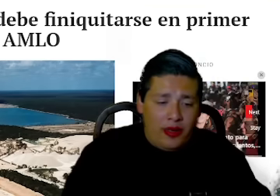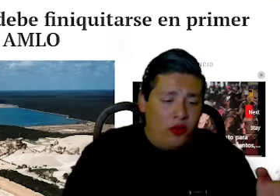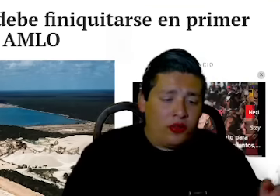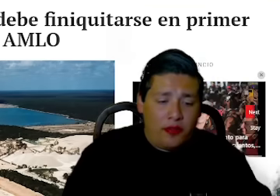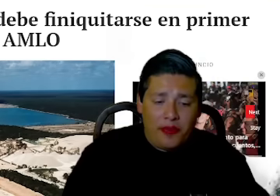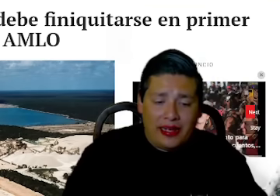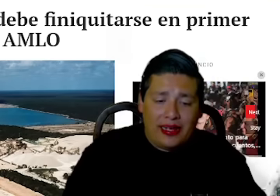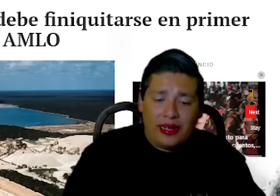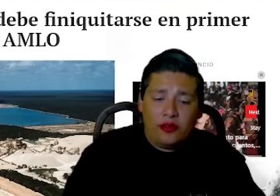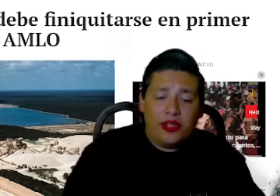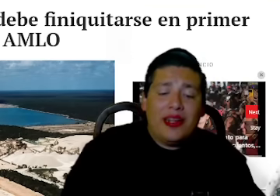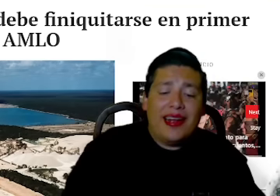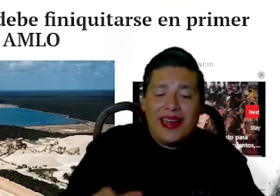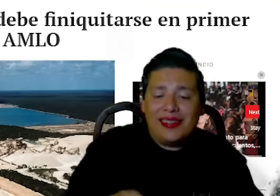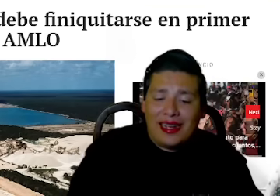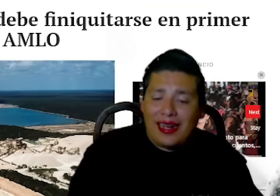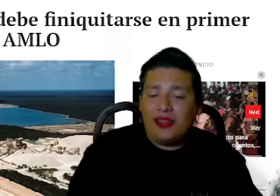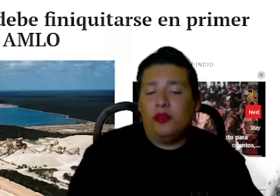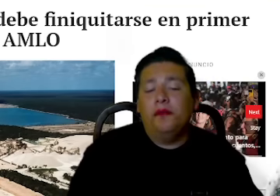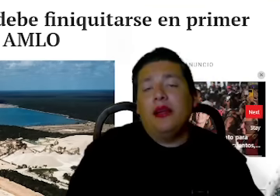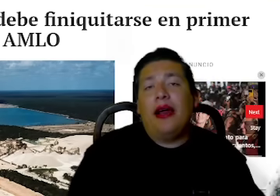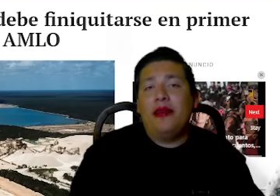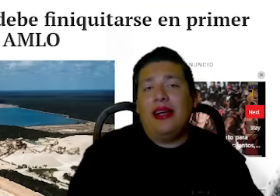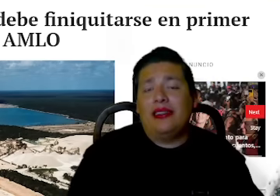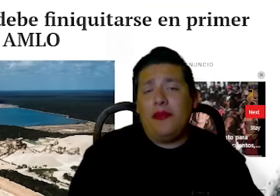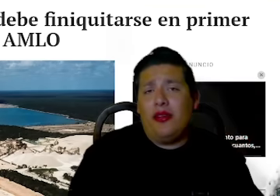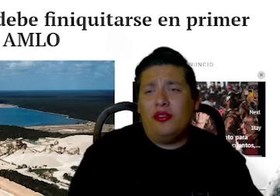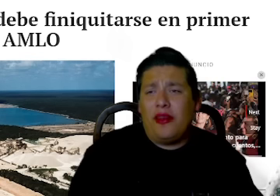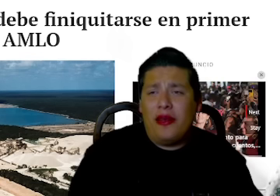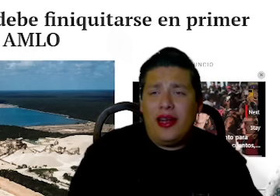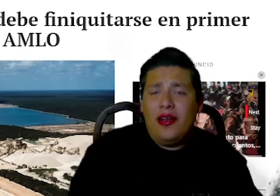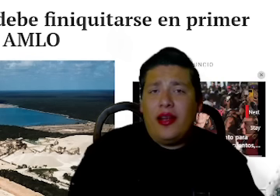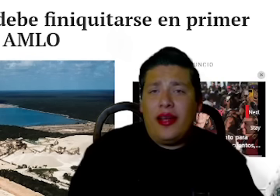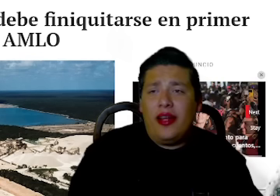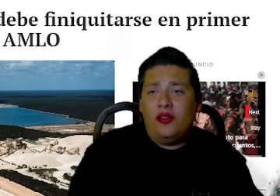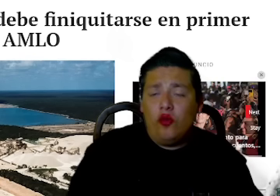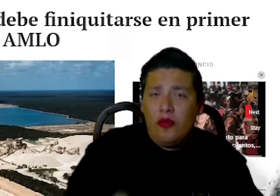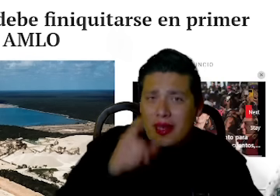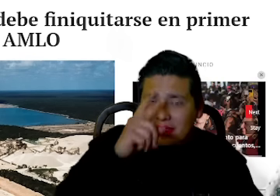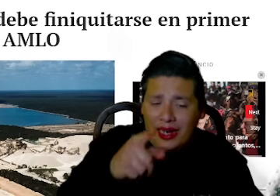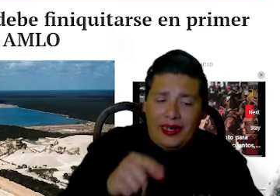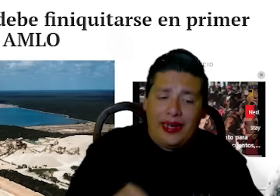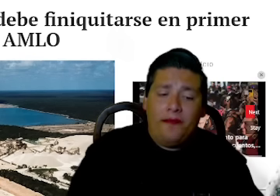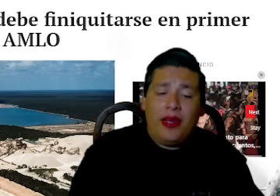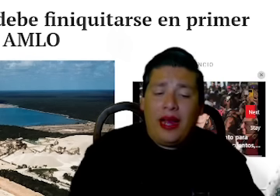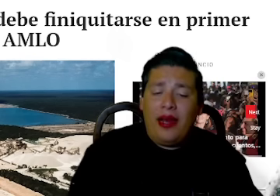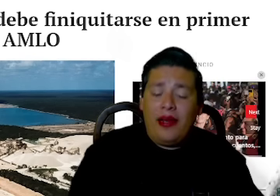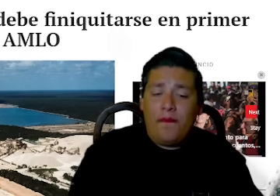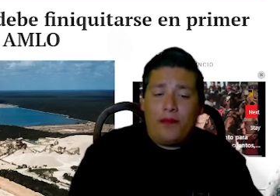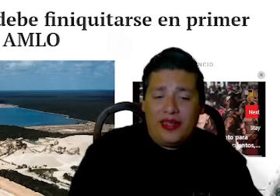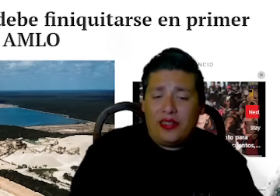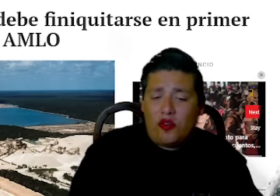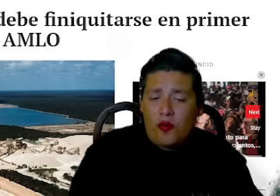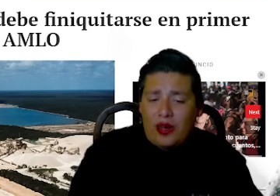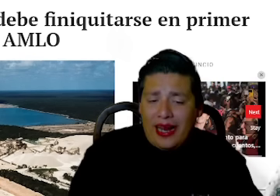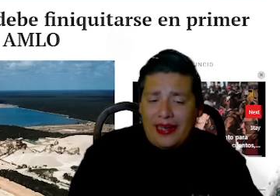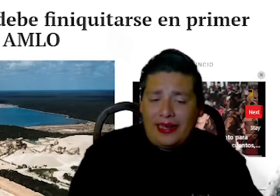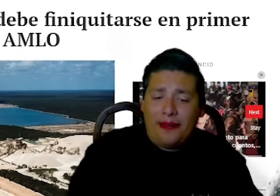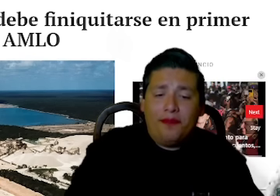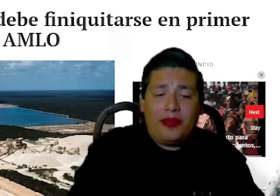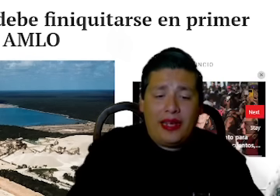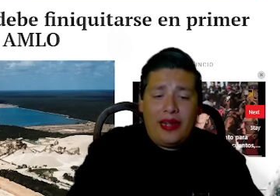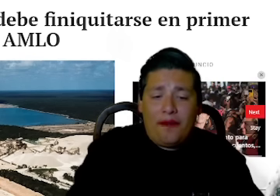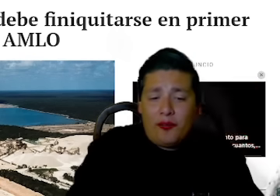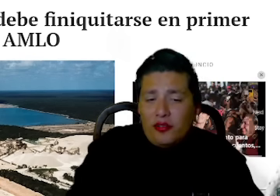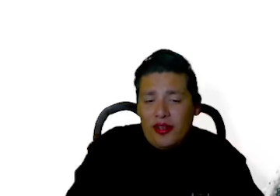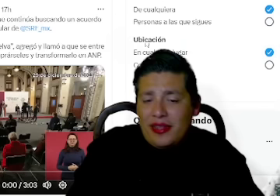las y los mexicanos. Y en este caso, amigas y amigos, también es un mensaje a empresas como